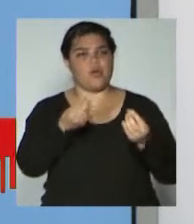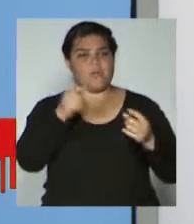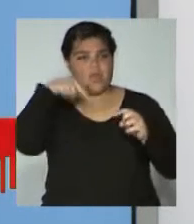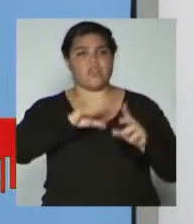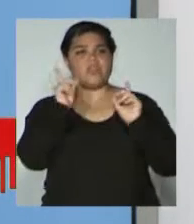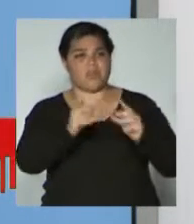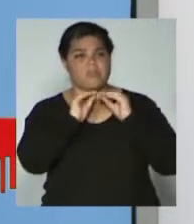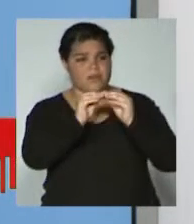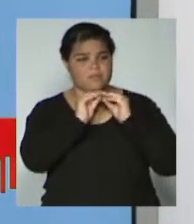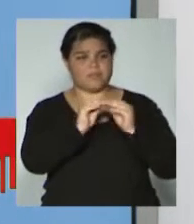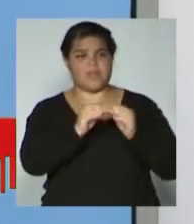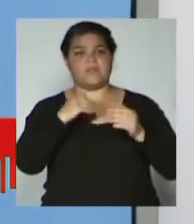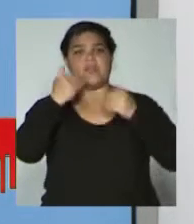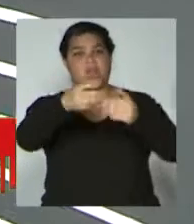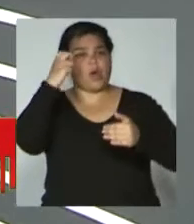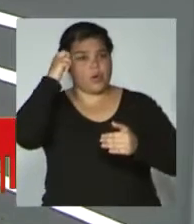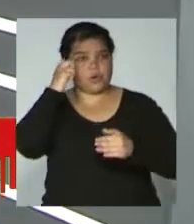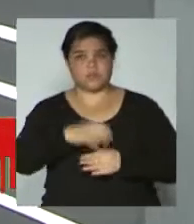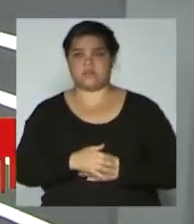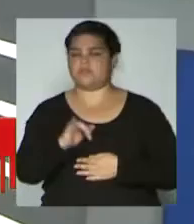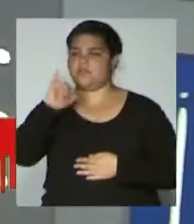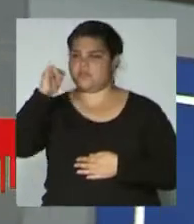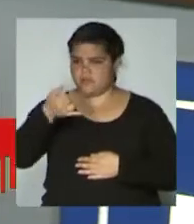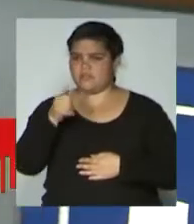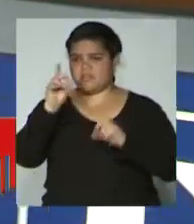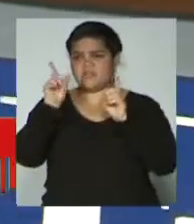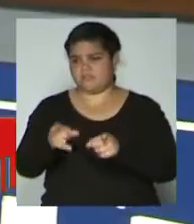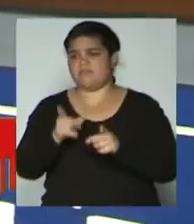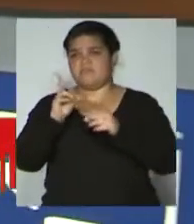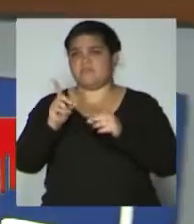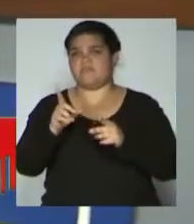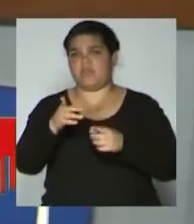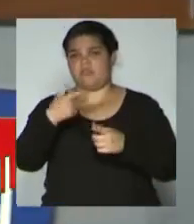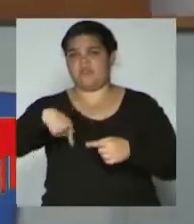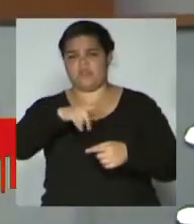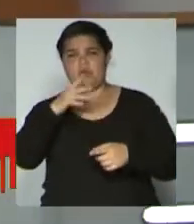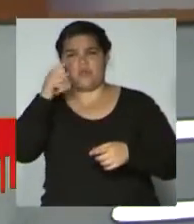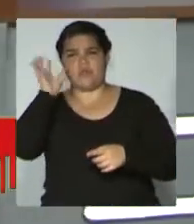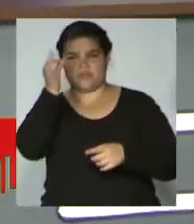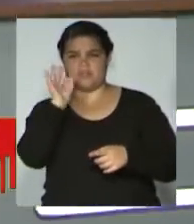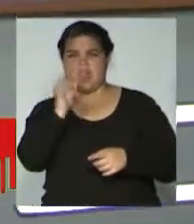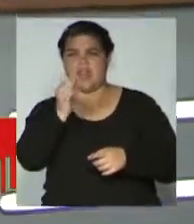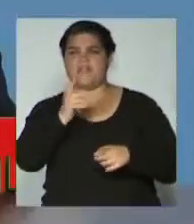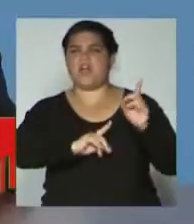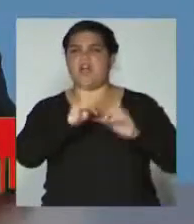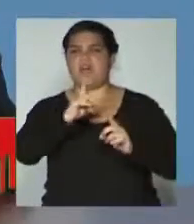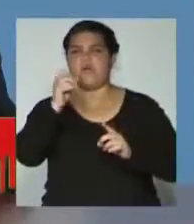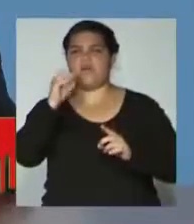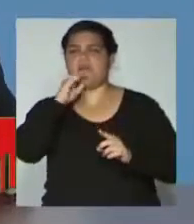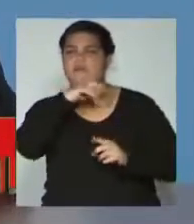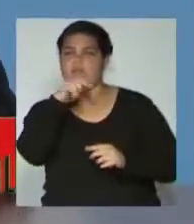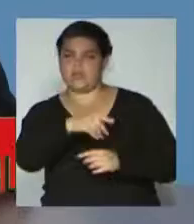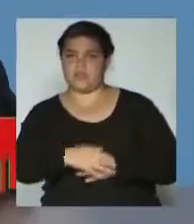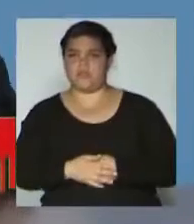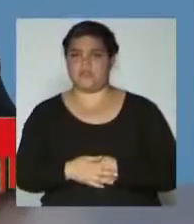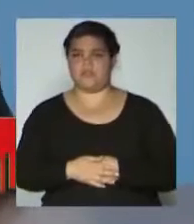y en debate de cara al Congreso? Desde luego que se tiene muy presente. Es más, antes